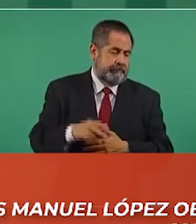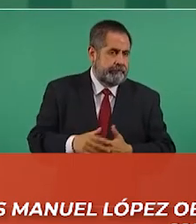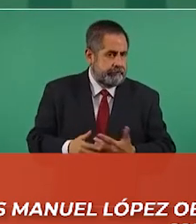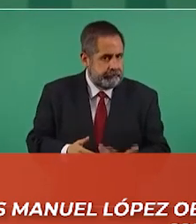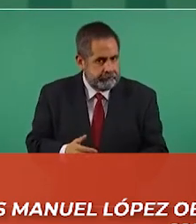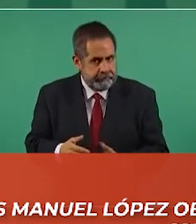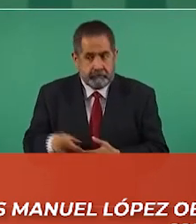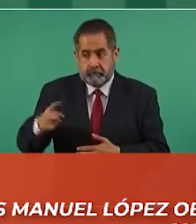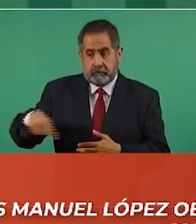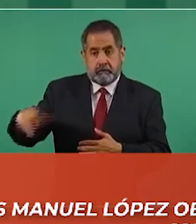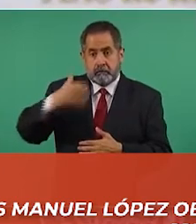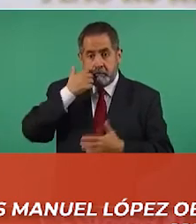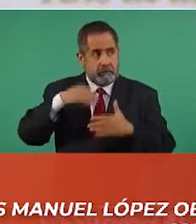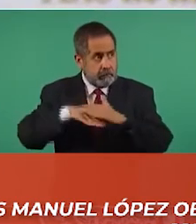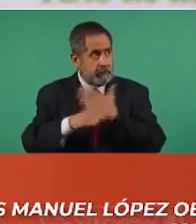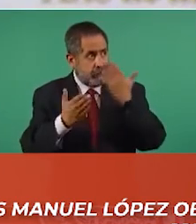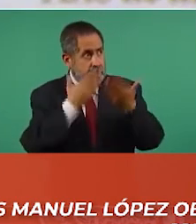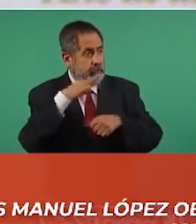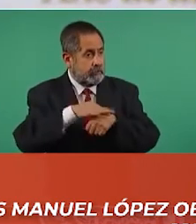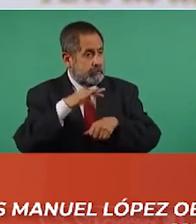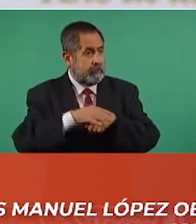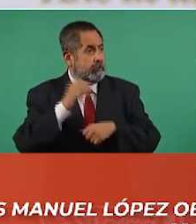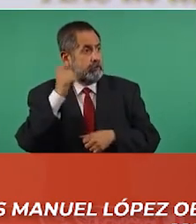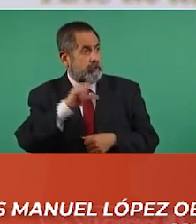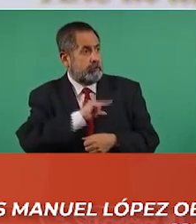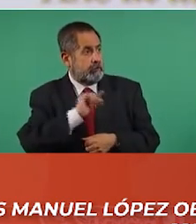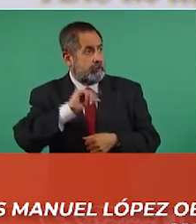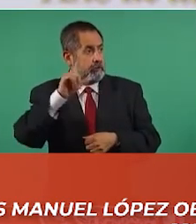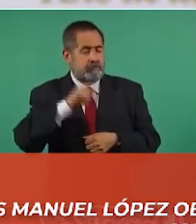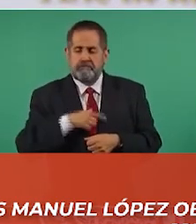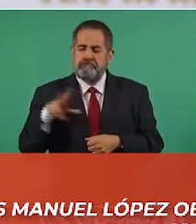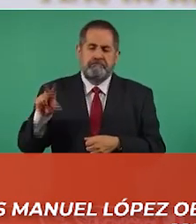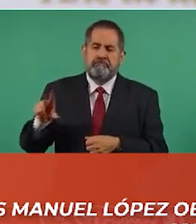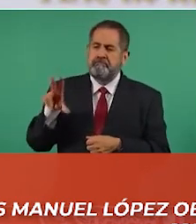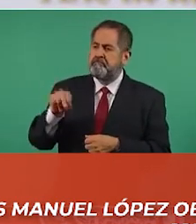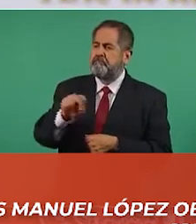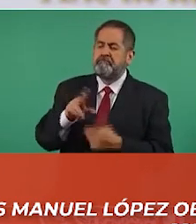querían estudiar medicina o especializarse.